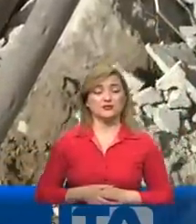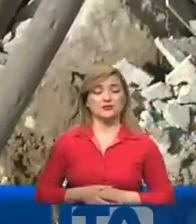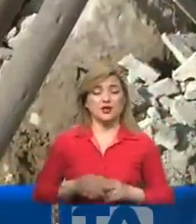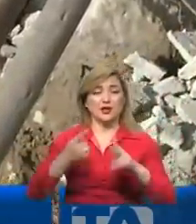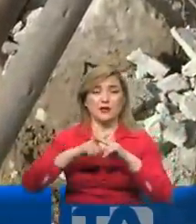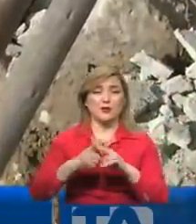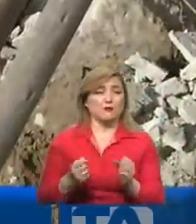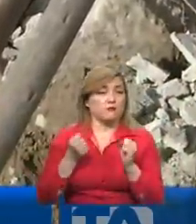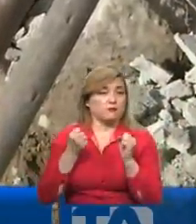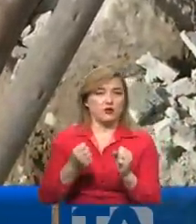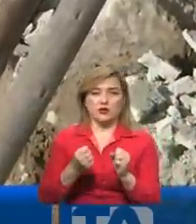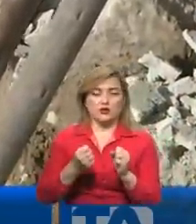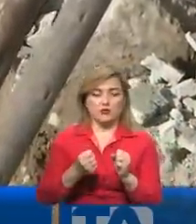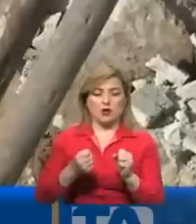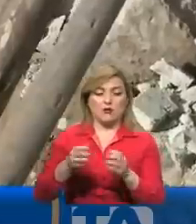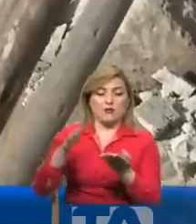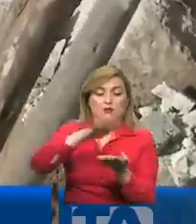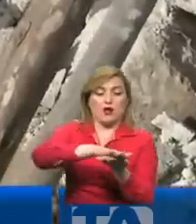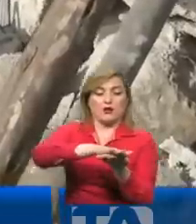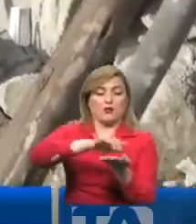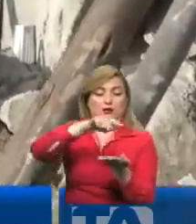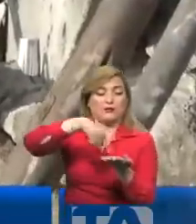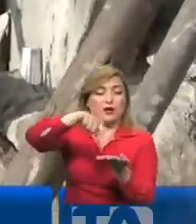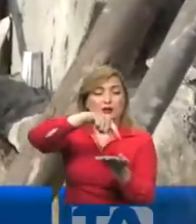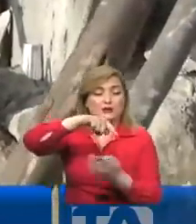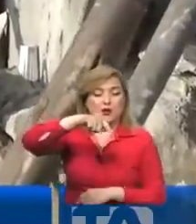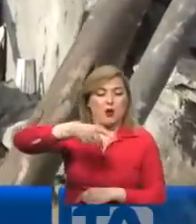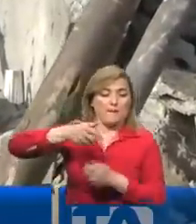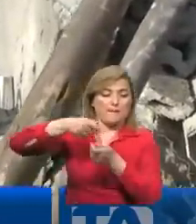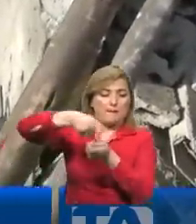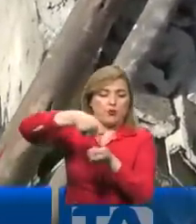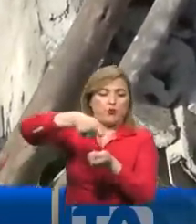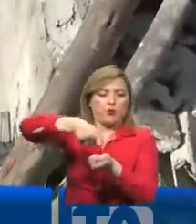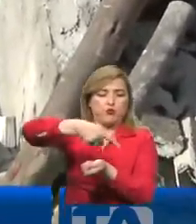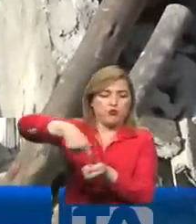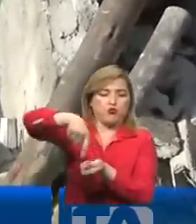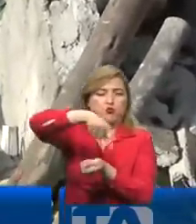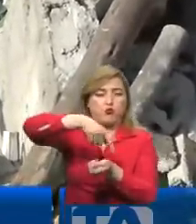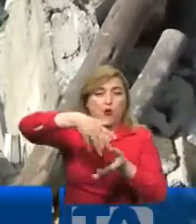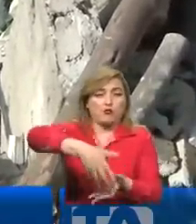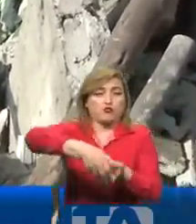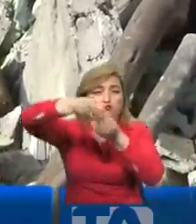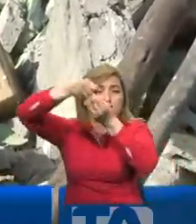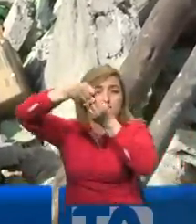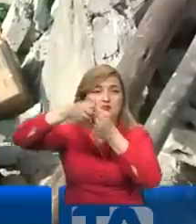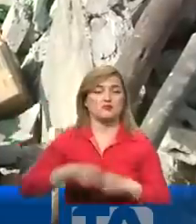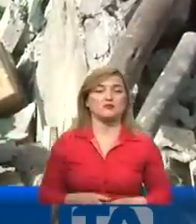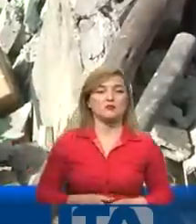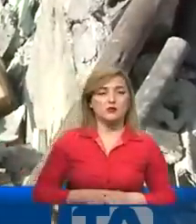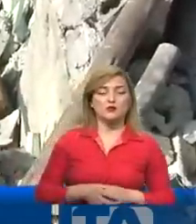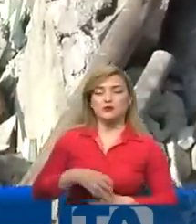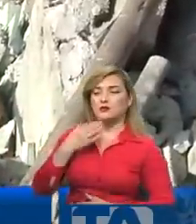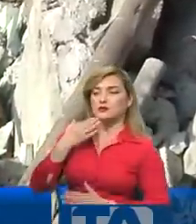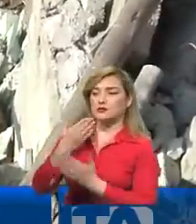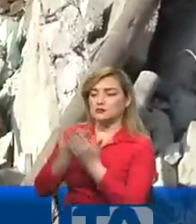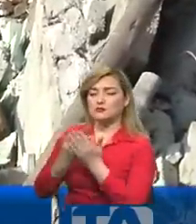herramienta pesada, herramientas de perforación para poder realizar la extracción. Perfecto, muchas gracias, Esteban. Estamos también con el secretario de